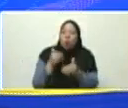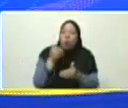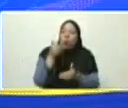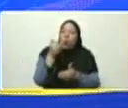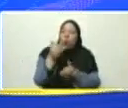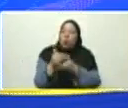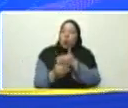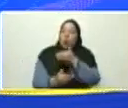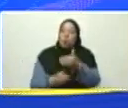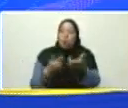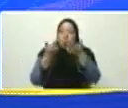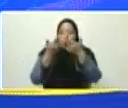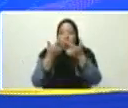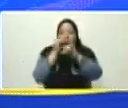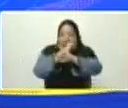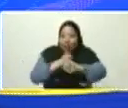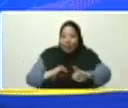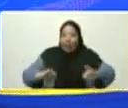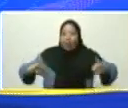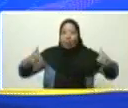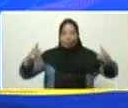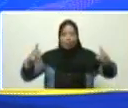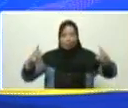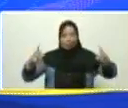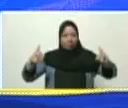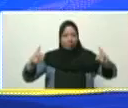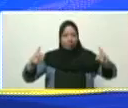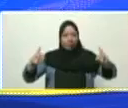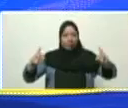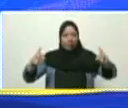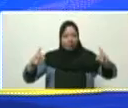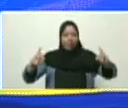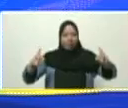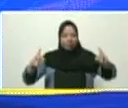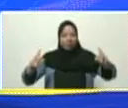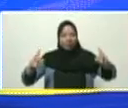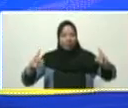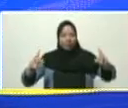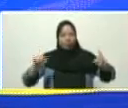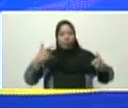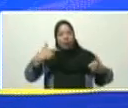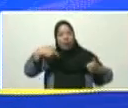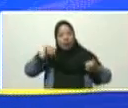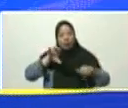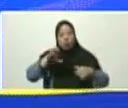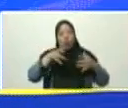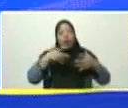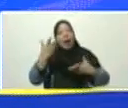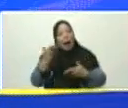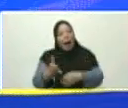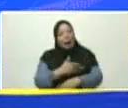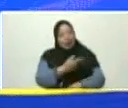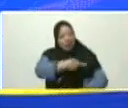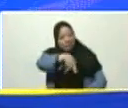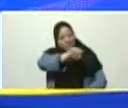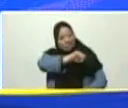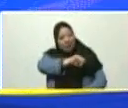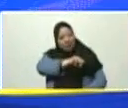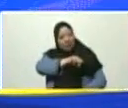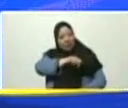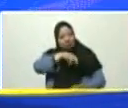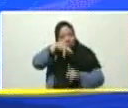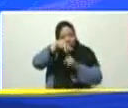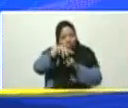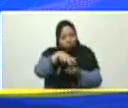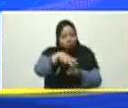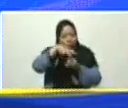hacia la independencia total, hacia el desprendimiento de la potencia colonial que